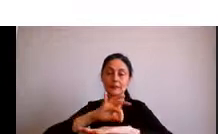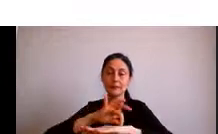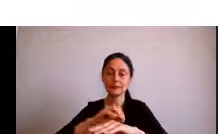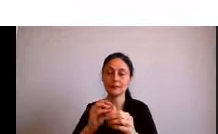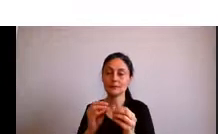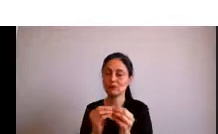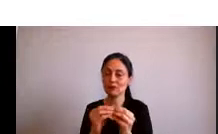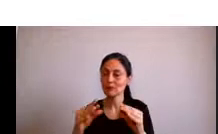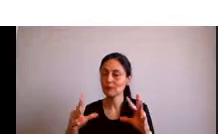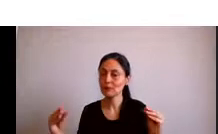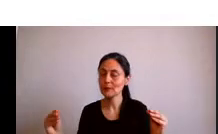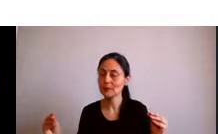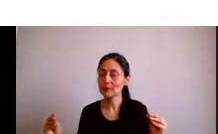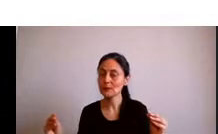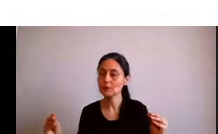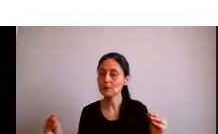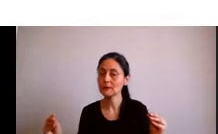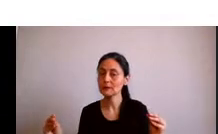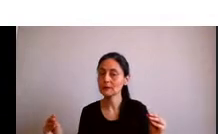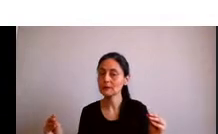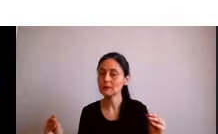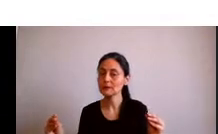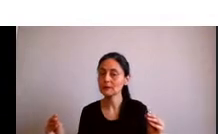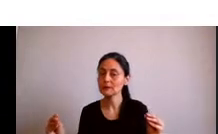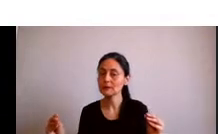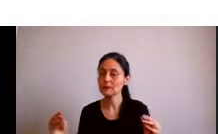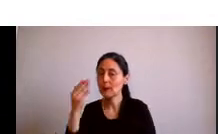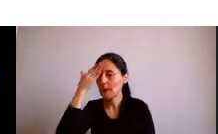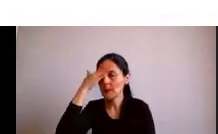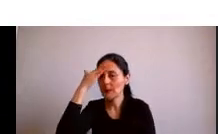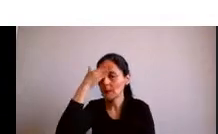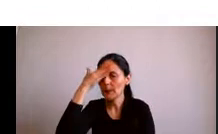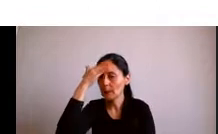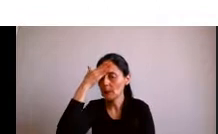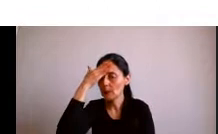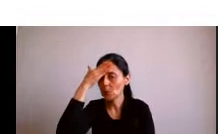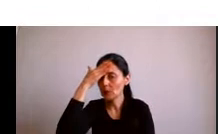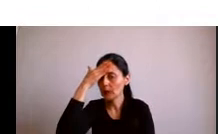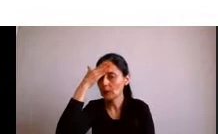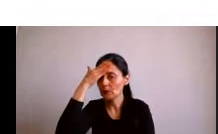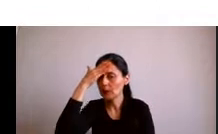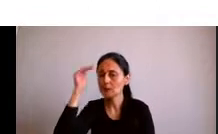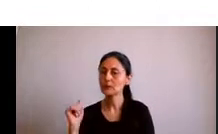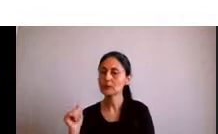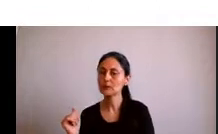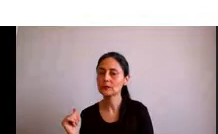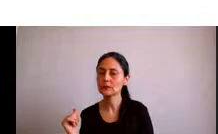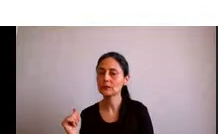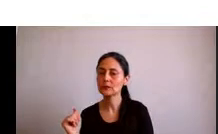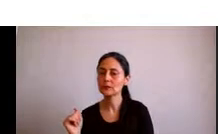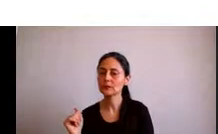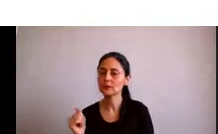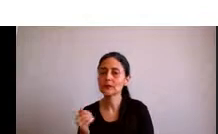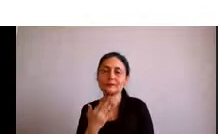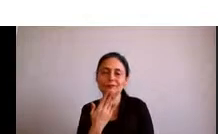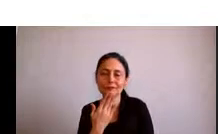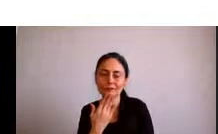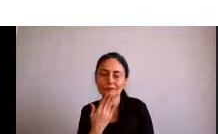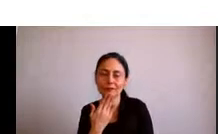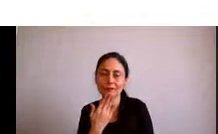otras, y el sistema de salud está preocupado, o nosotros estamos preocupados, y también estamos